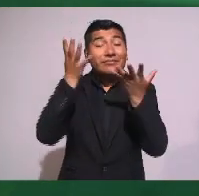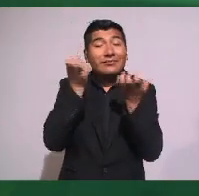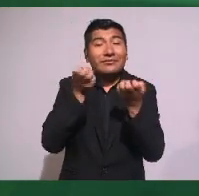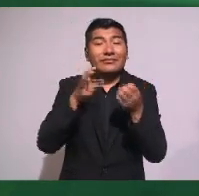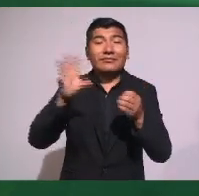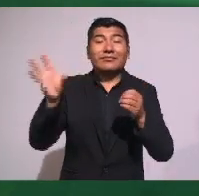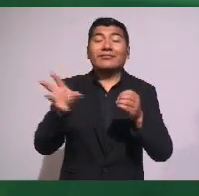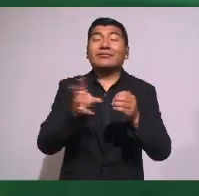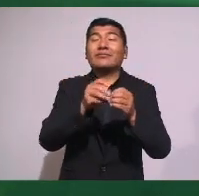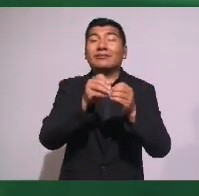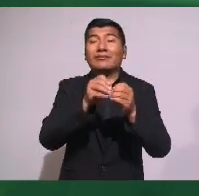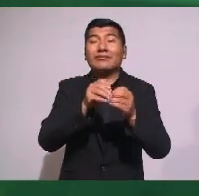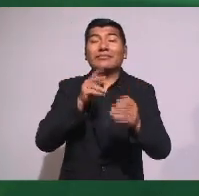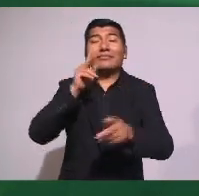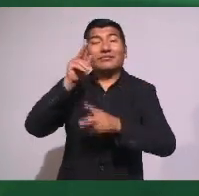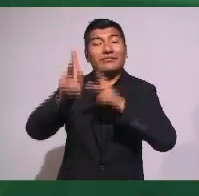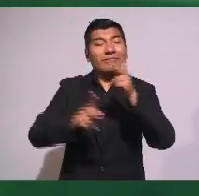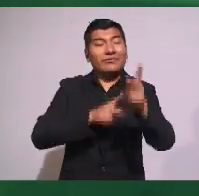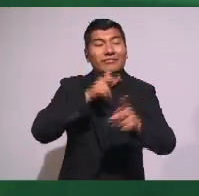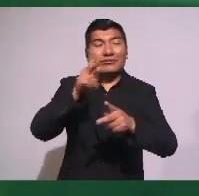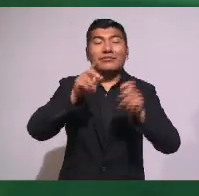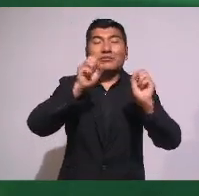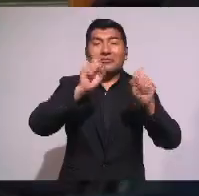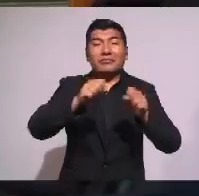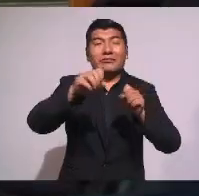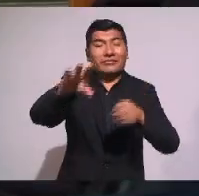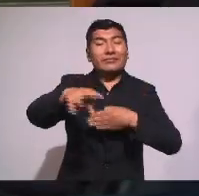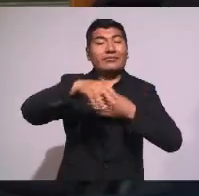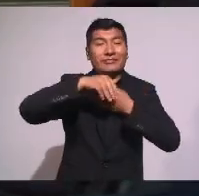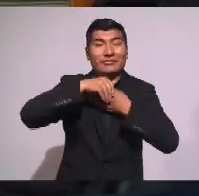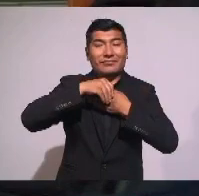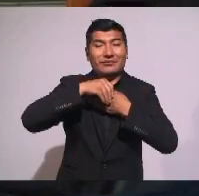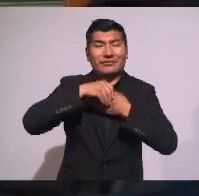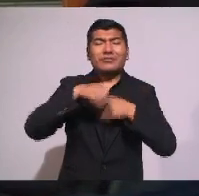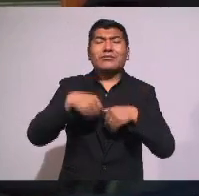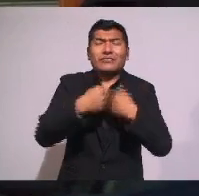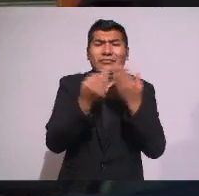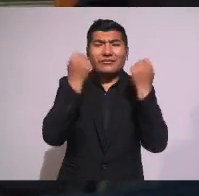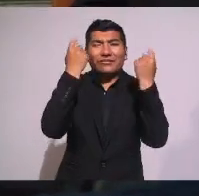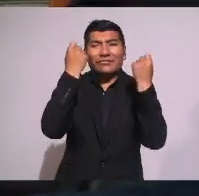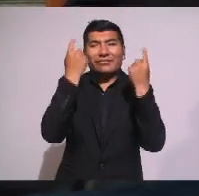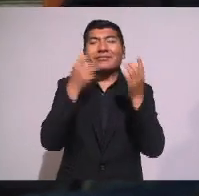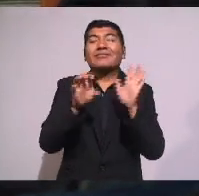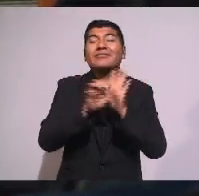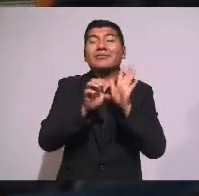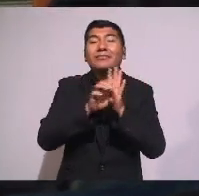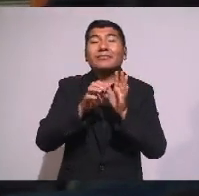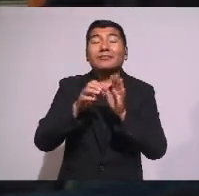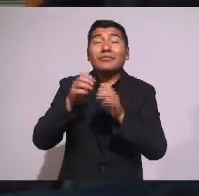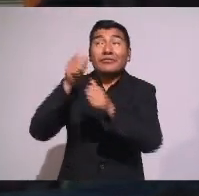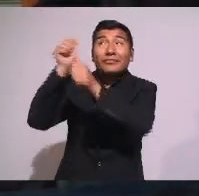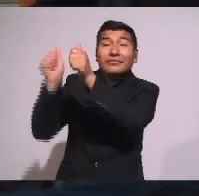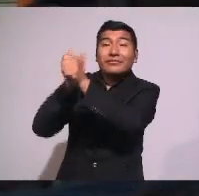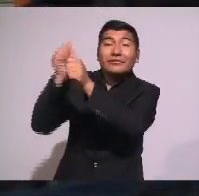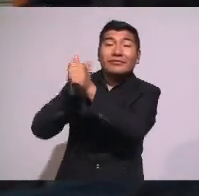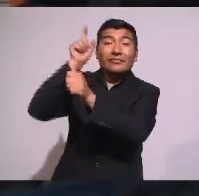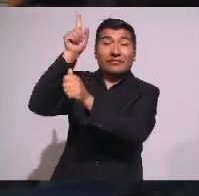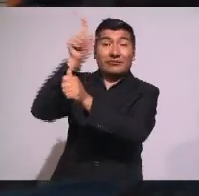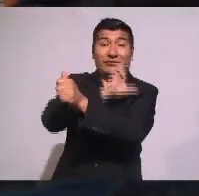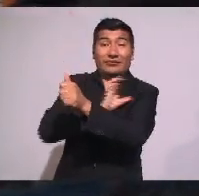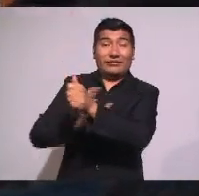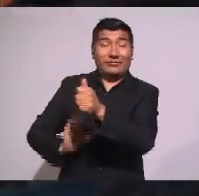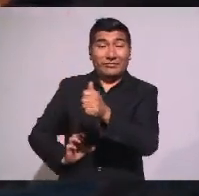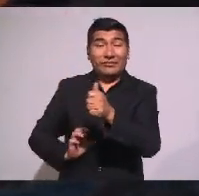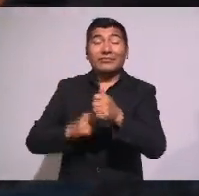más exigente aún. ¿Cómo se entiende esto? Seguir a Cristo es